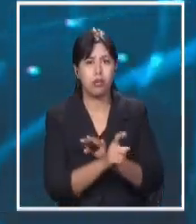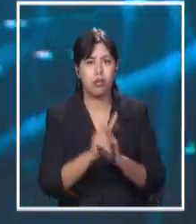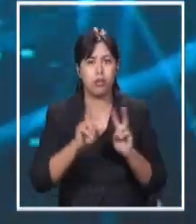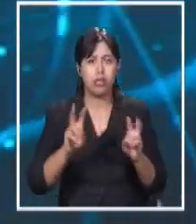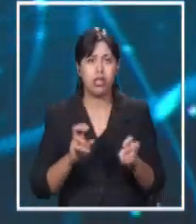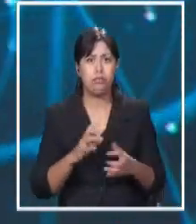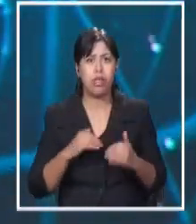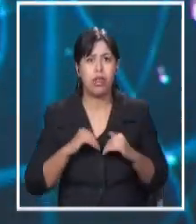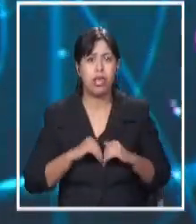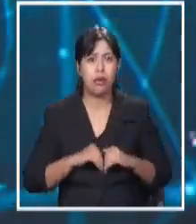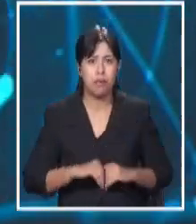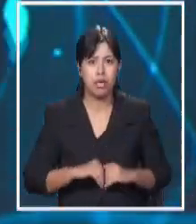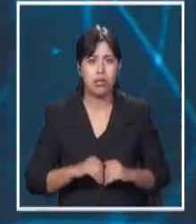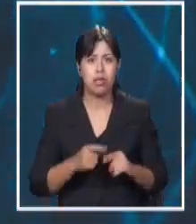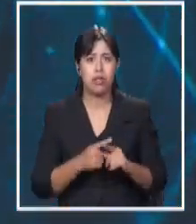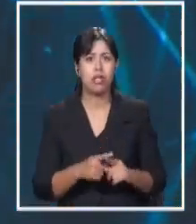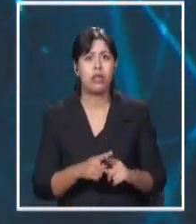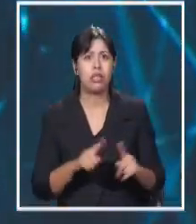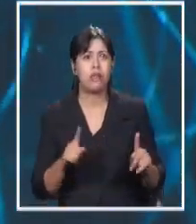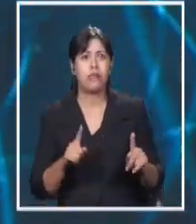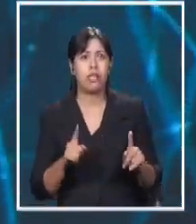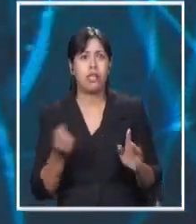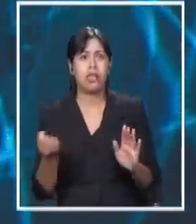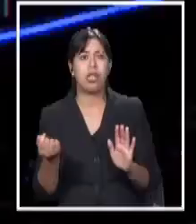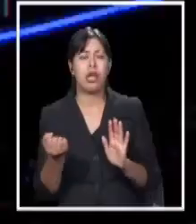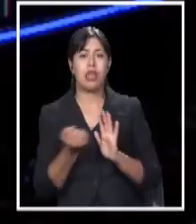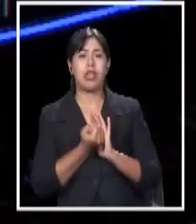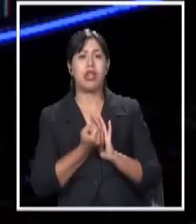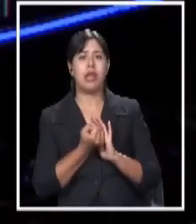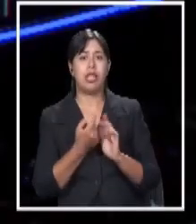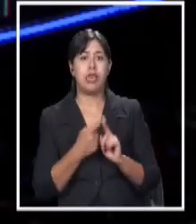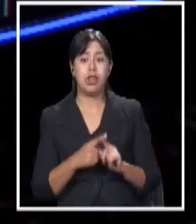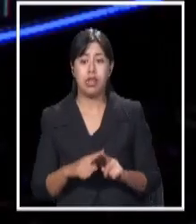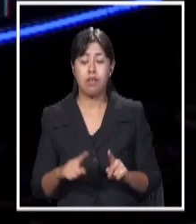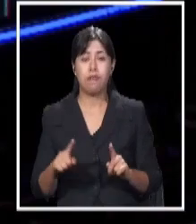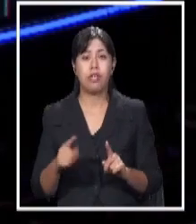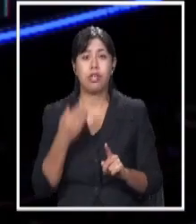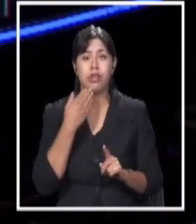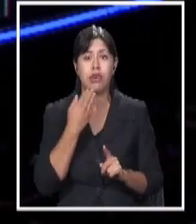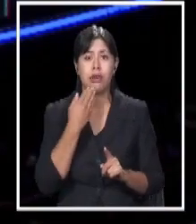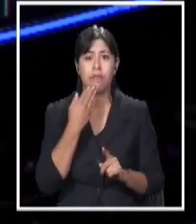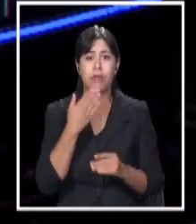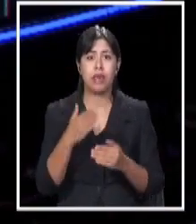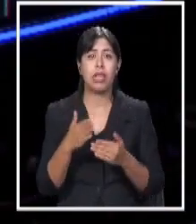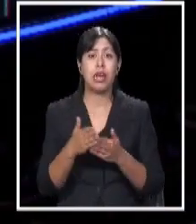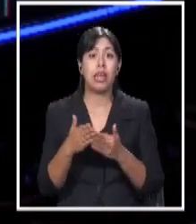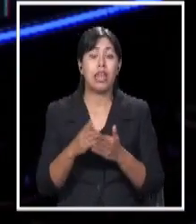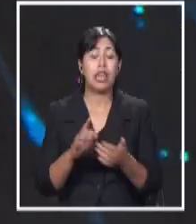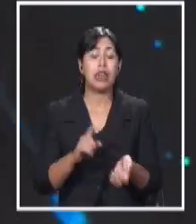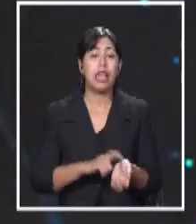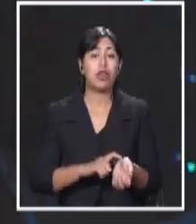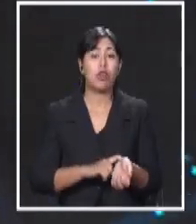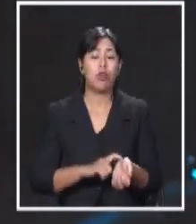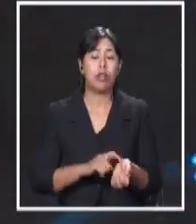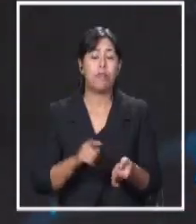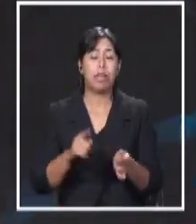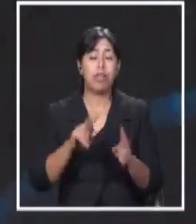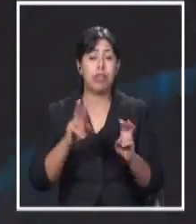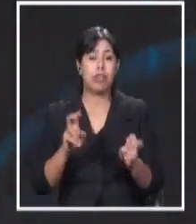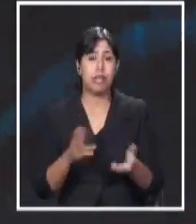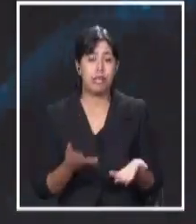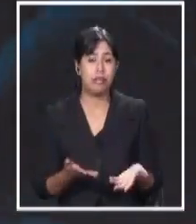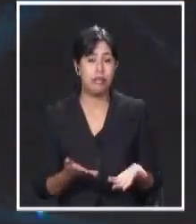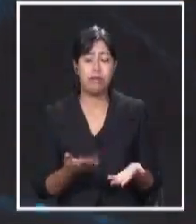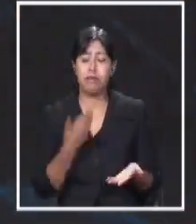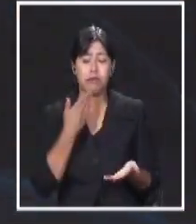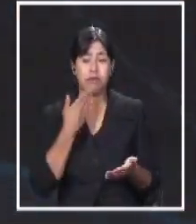depresión, que va a ser distinta a la del estrés postraumático, que va a ser diferente a su vez a la del trastorno límite de personalidad, no ha funcionado.